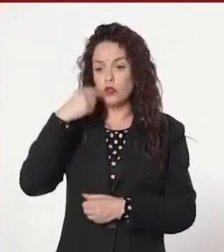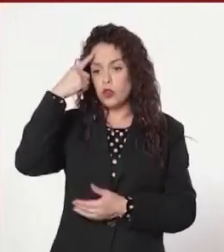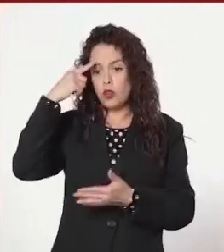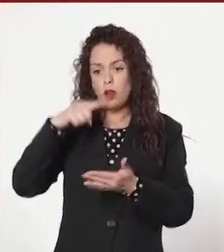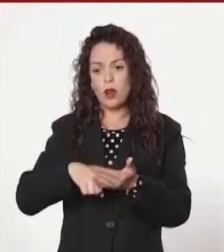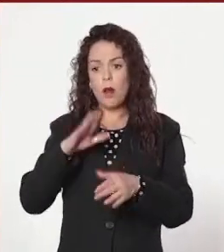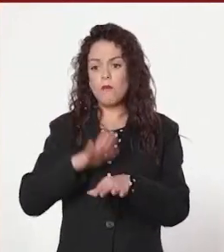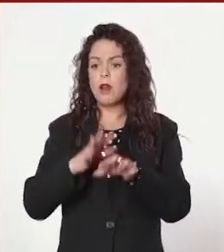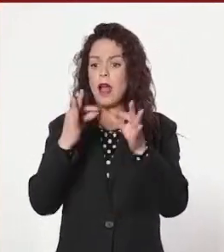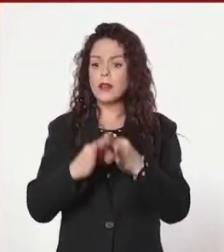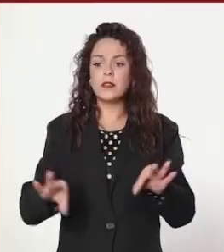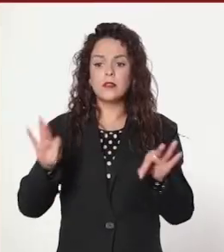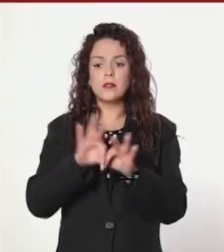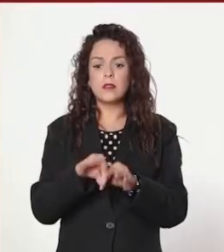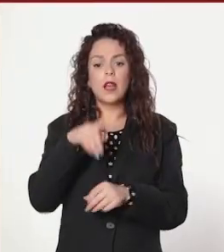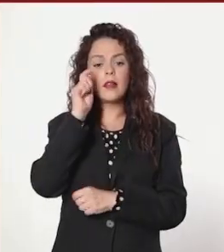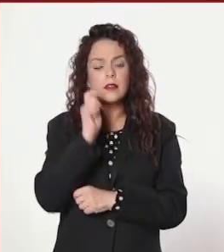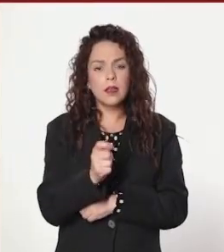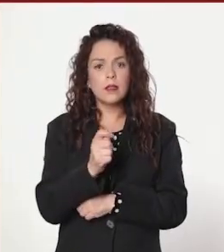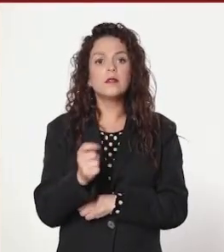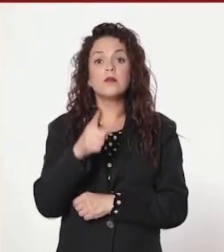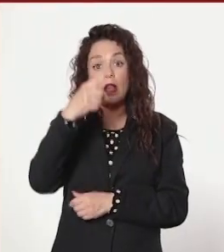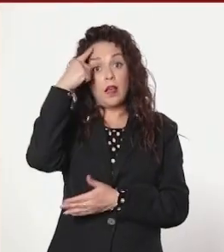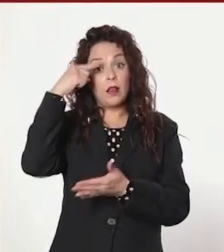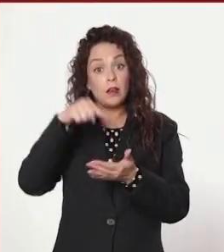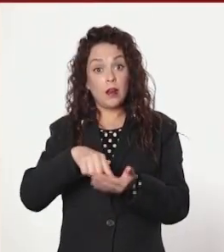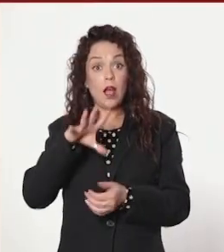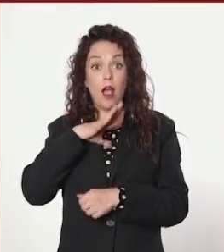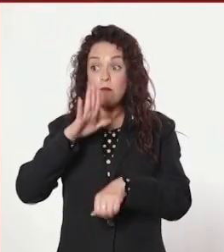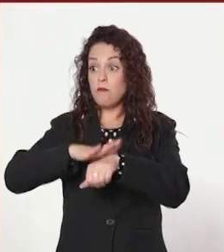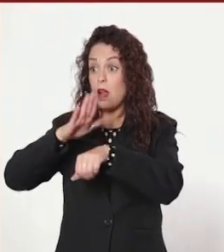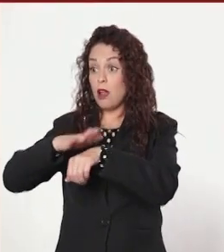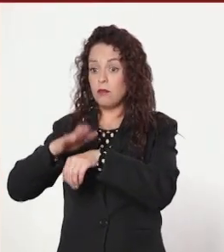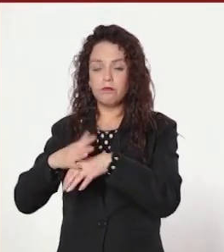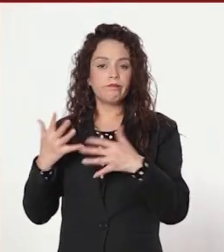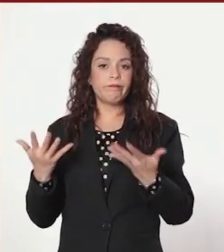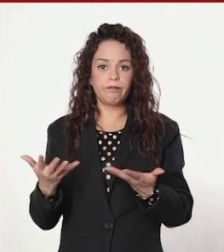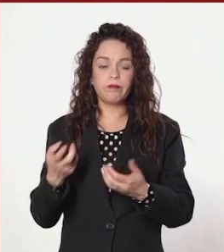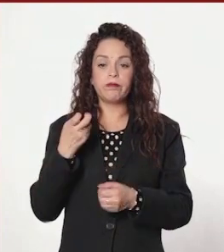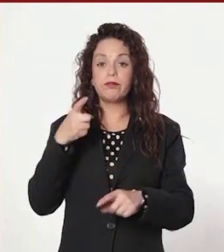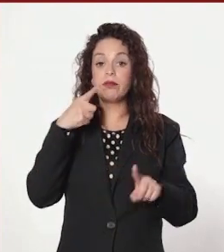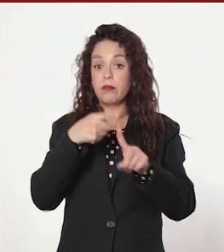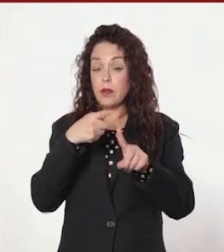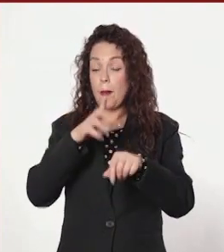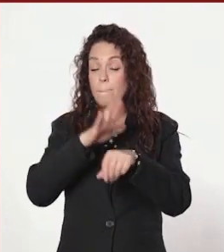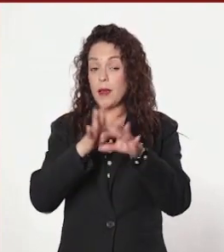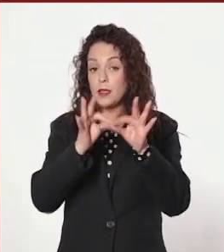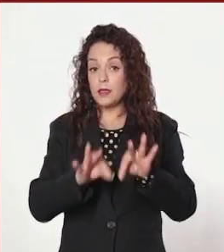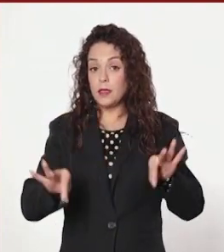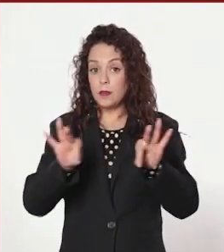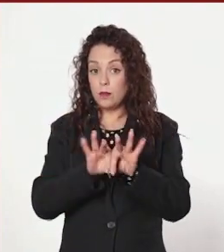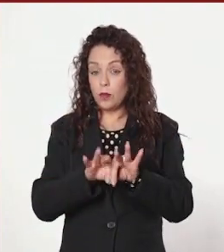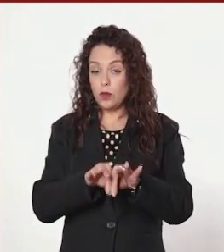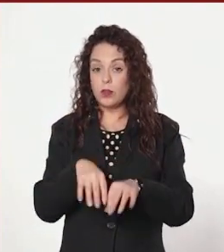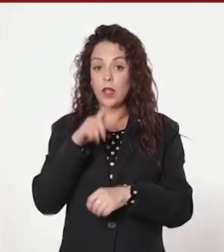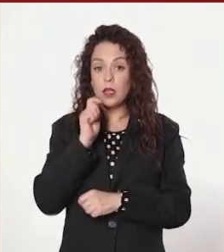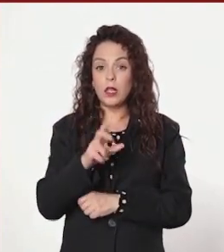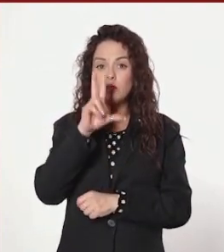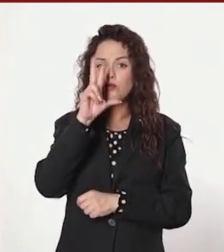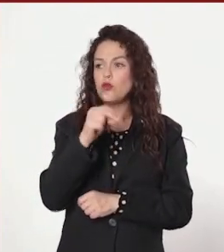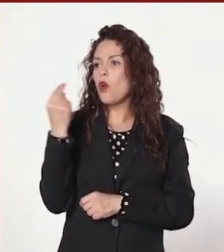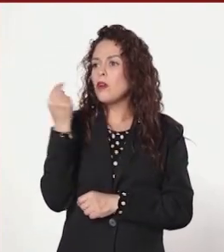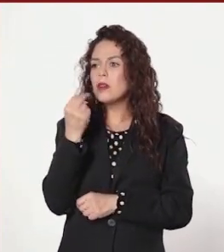es dejar de consumir, dejar de creer que somos más si tenemos más. Ese es el número 1, dejar de consumir cosas que